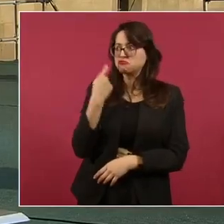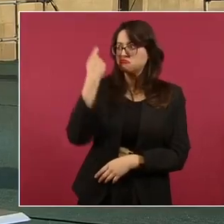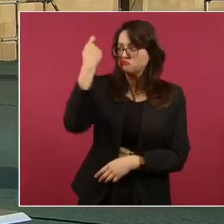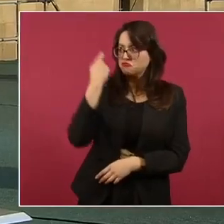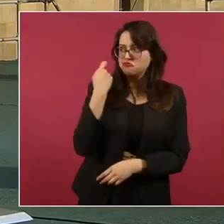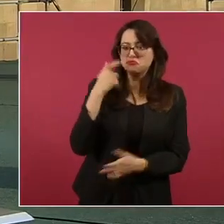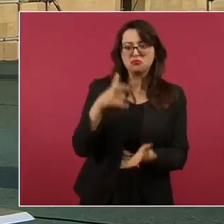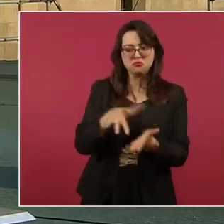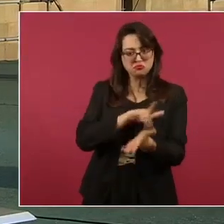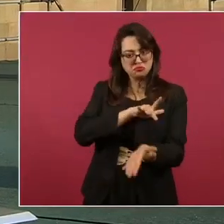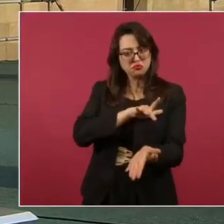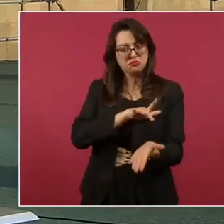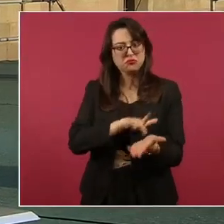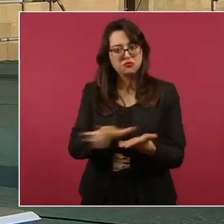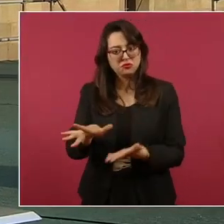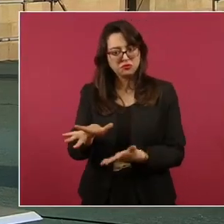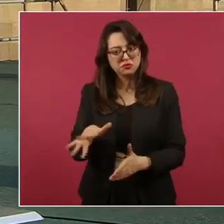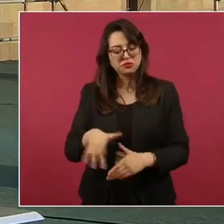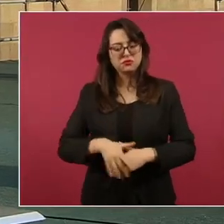el apoyo